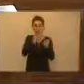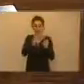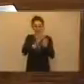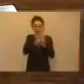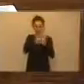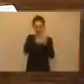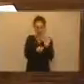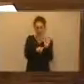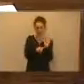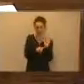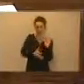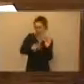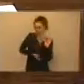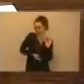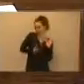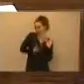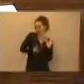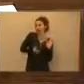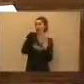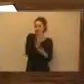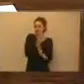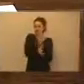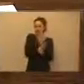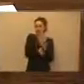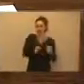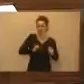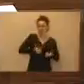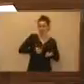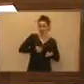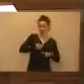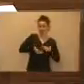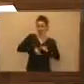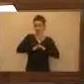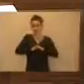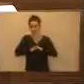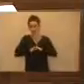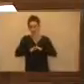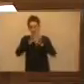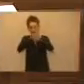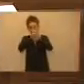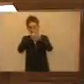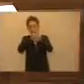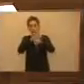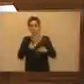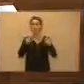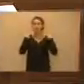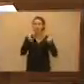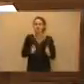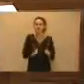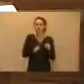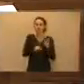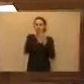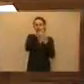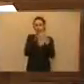los beneficiarios de las puertas giratorias son precisamente los mismos altos cargos que hacían esas leyes. Por supuesto, ¿cómo se van a hacer leyes que les